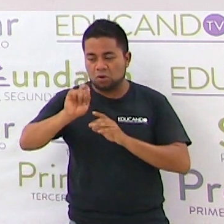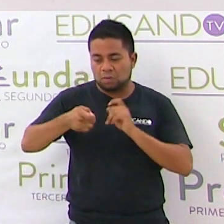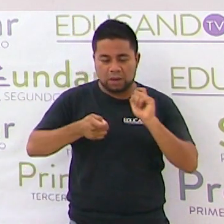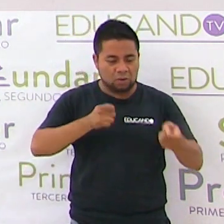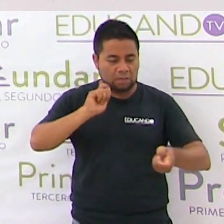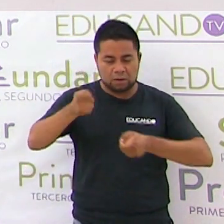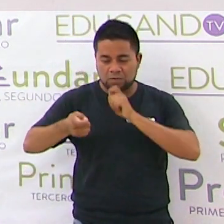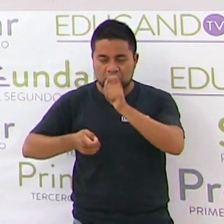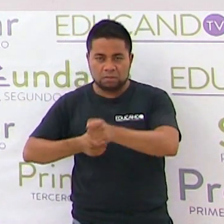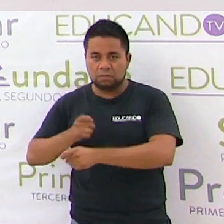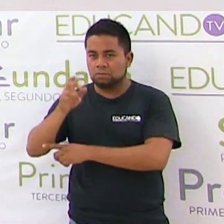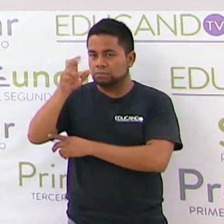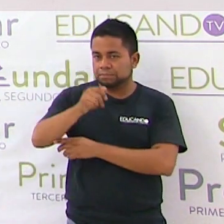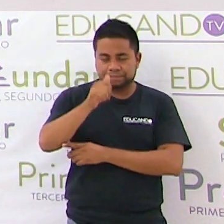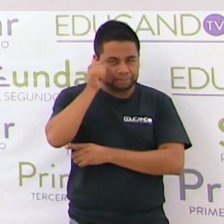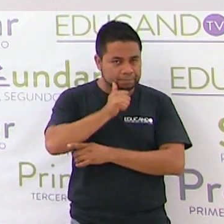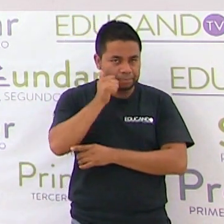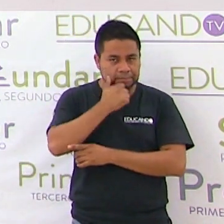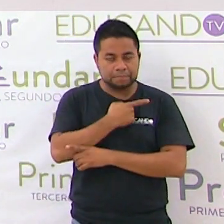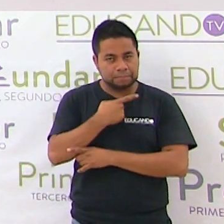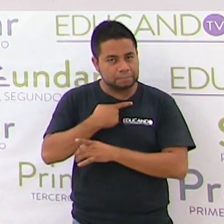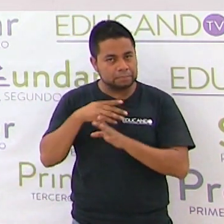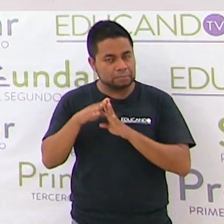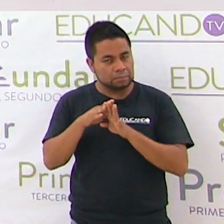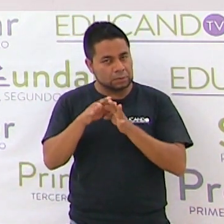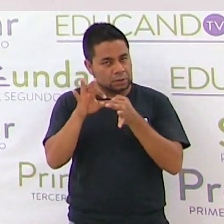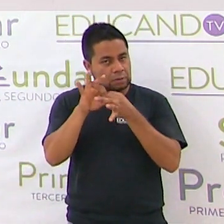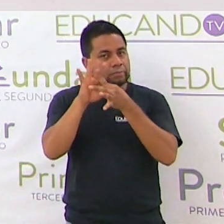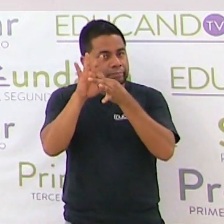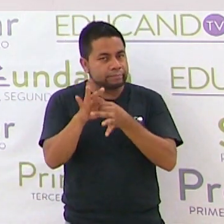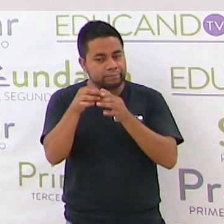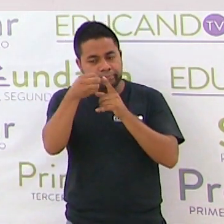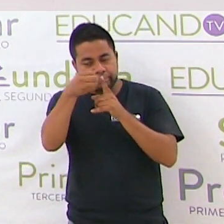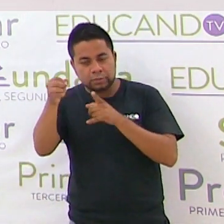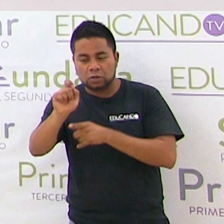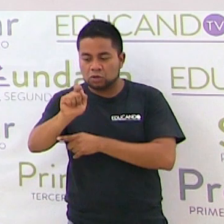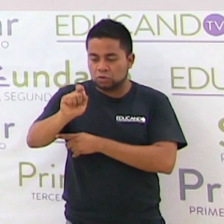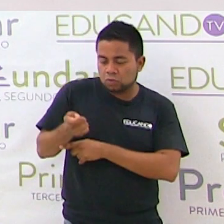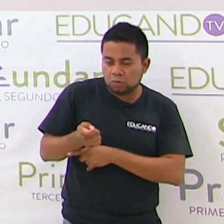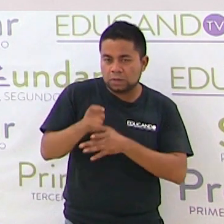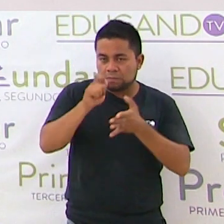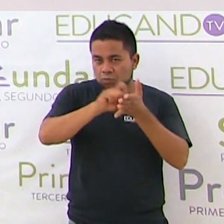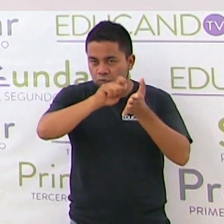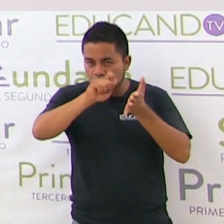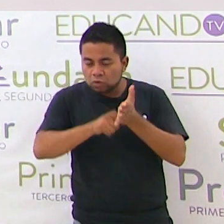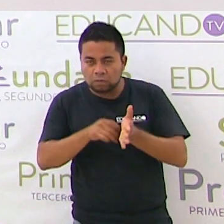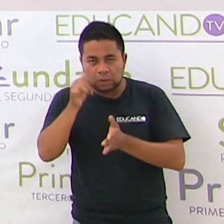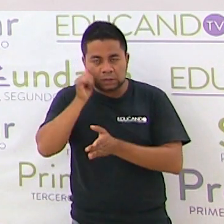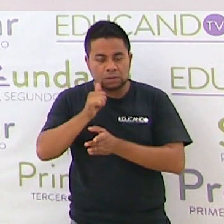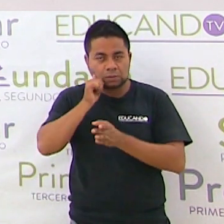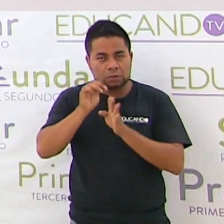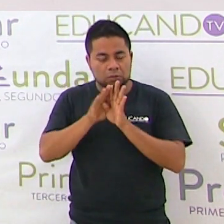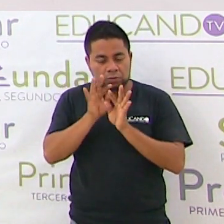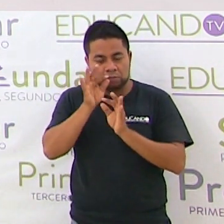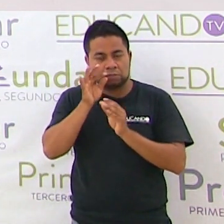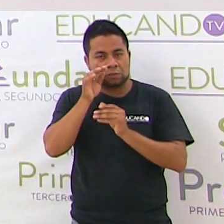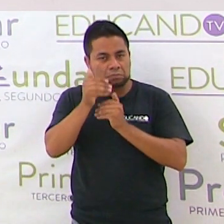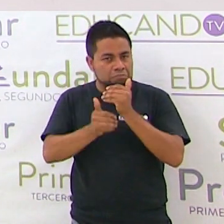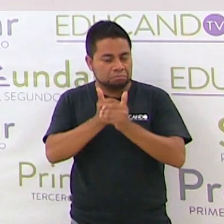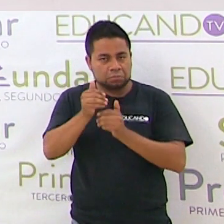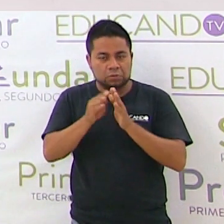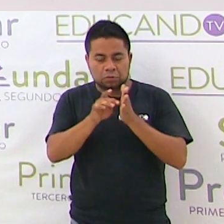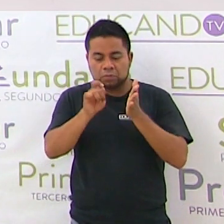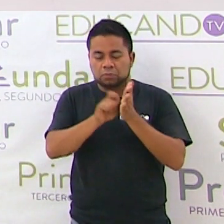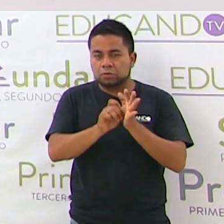comas. Siempre es necesario llevar como que de ir utilizando las comas, el punto y coma y el punto de